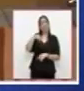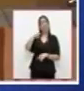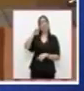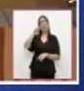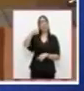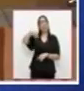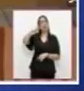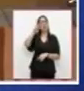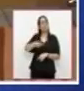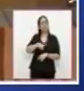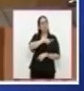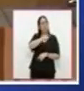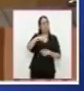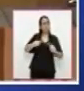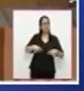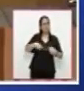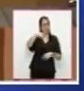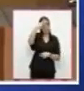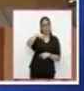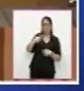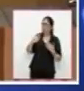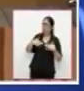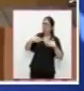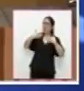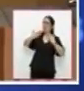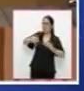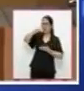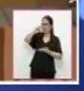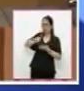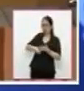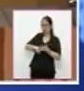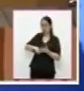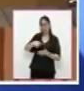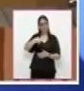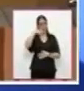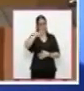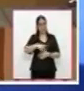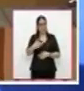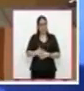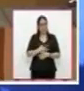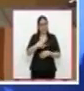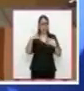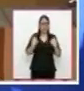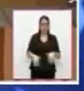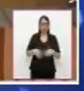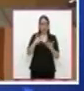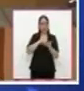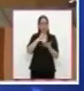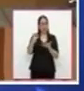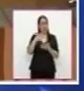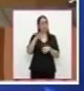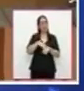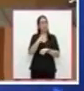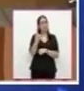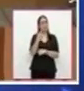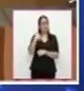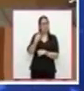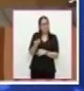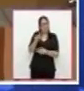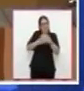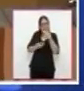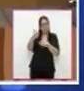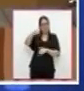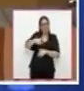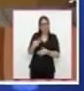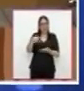también el valor de las instituciones democráticas, de las instituciones que se iban consolidando, fue muy